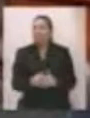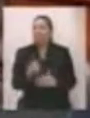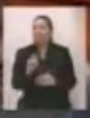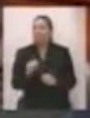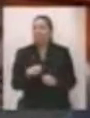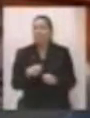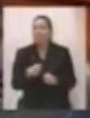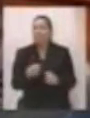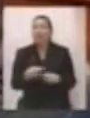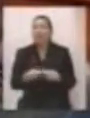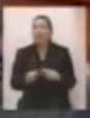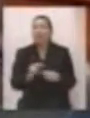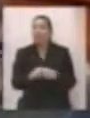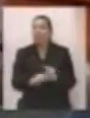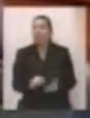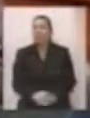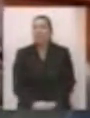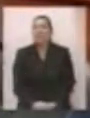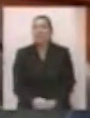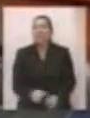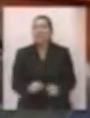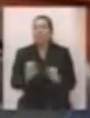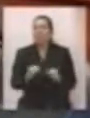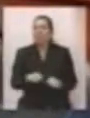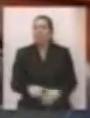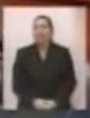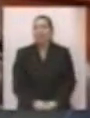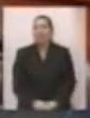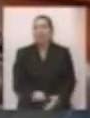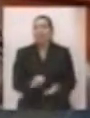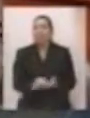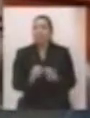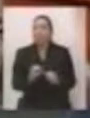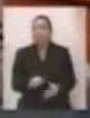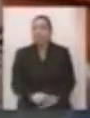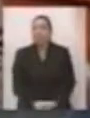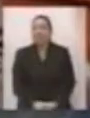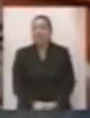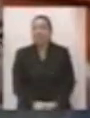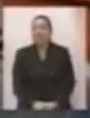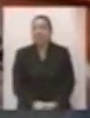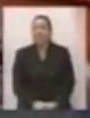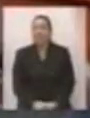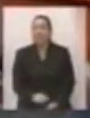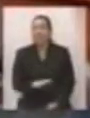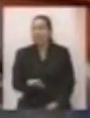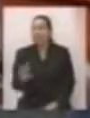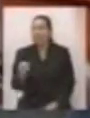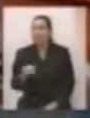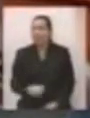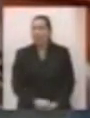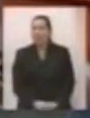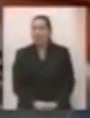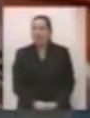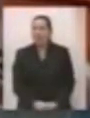por supuesto, es transnacional. Y entonces sí, evidentemente hay un riesgo en el acceso de la infancia y la